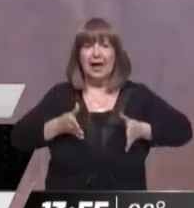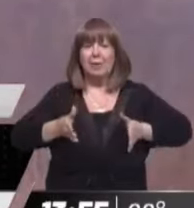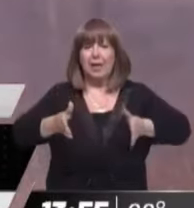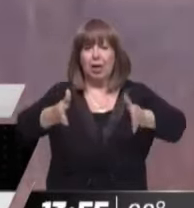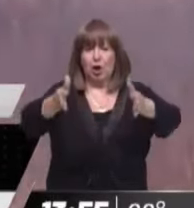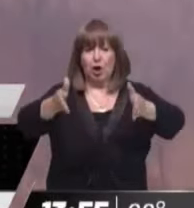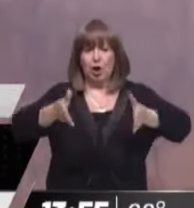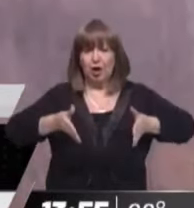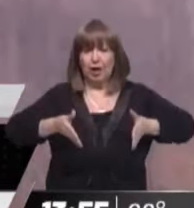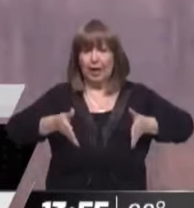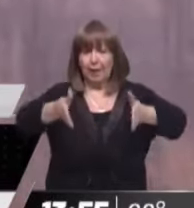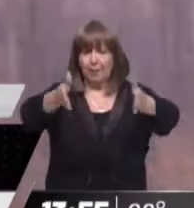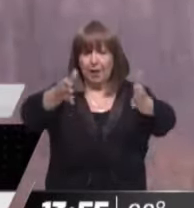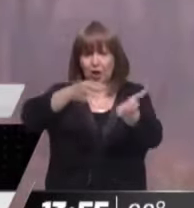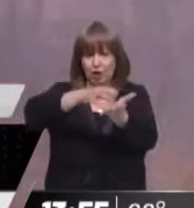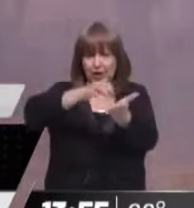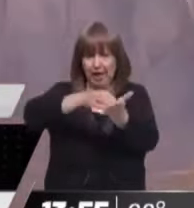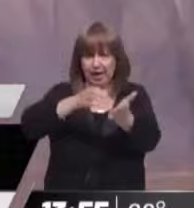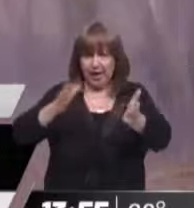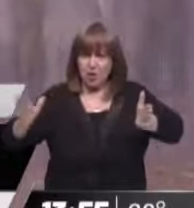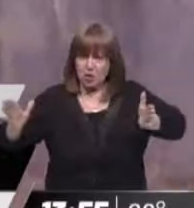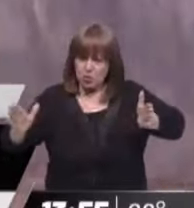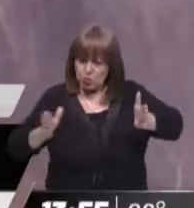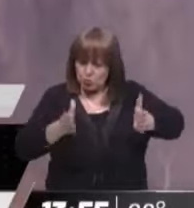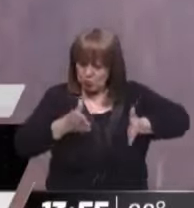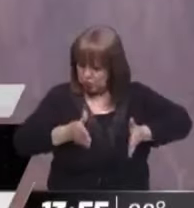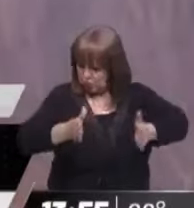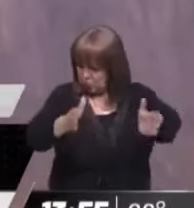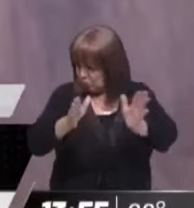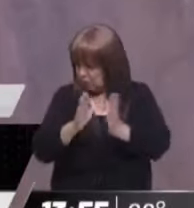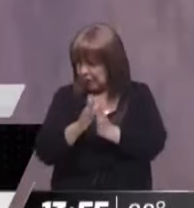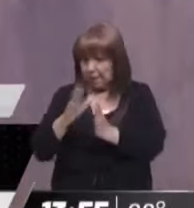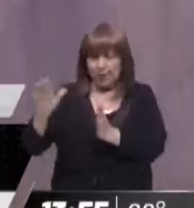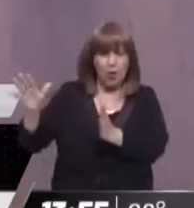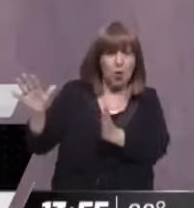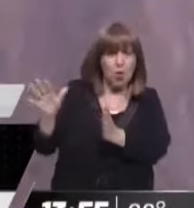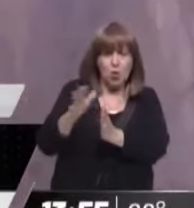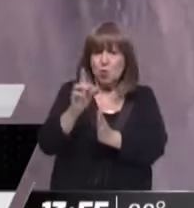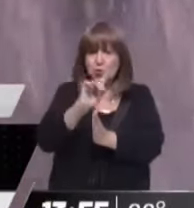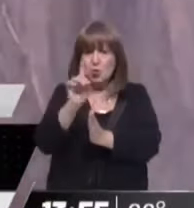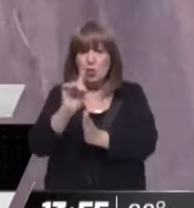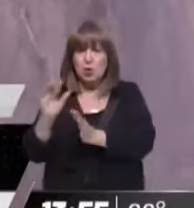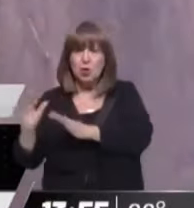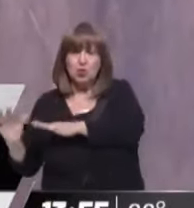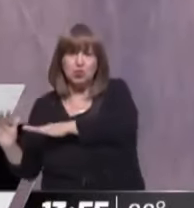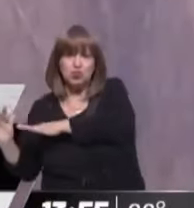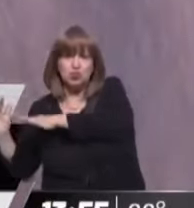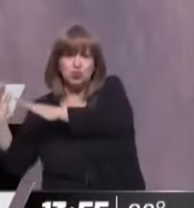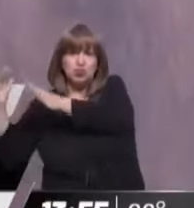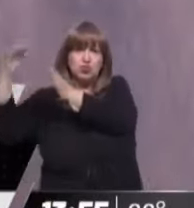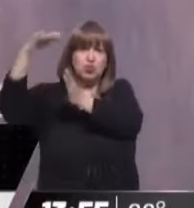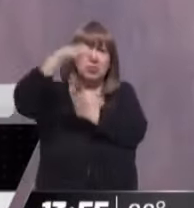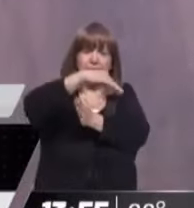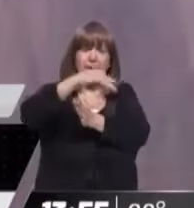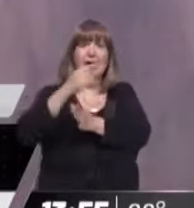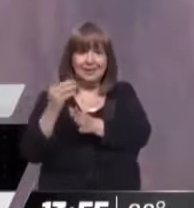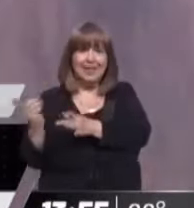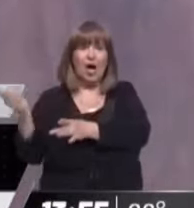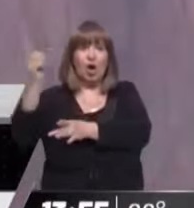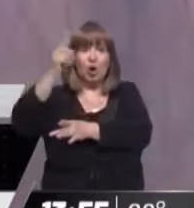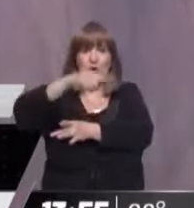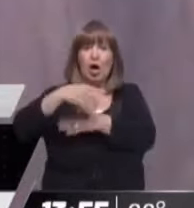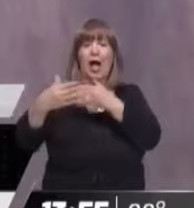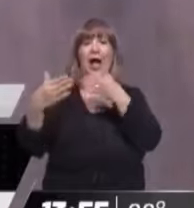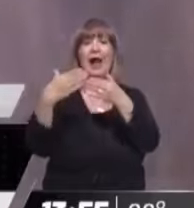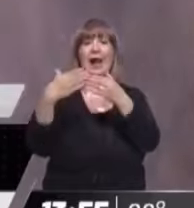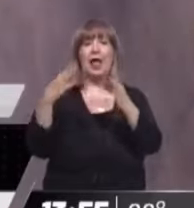que creíamos iba a hacer las veces de cortafuego no resultó y el fuego se cruzó y quedó justo al